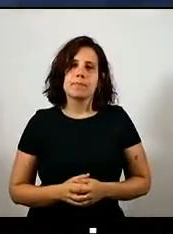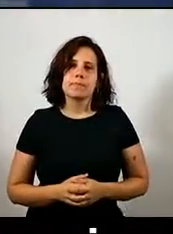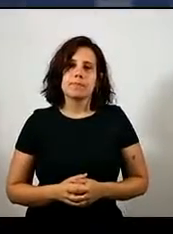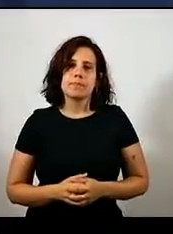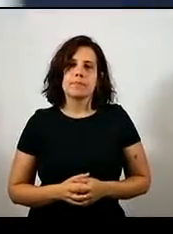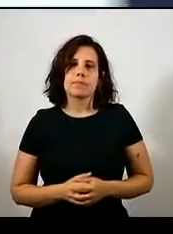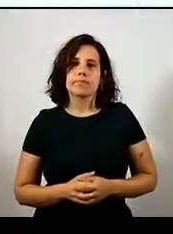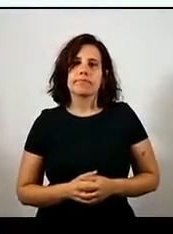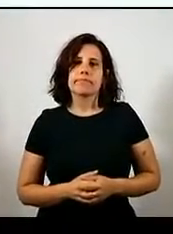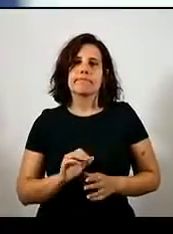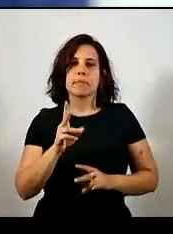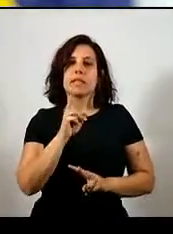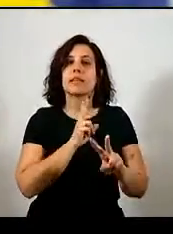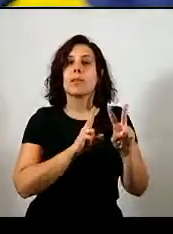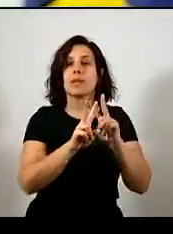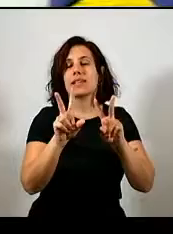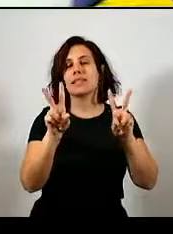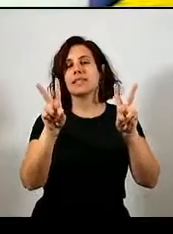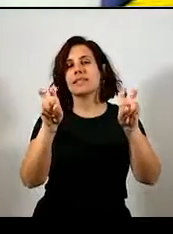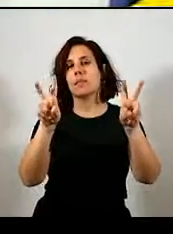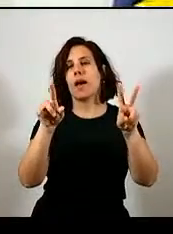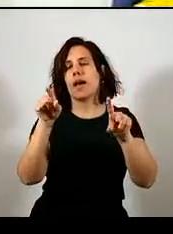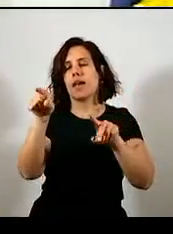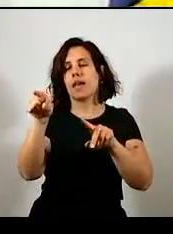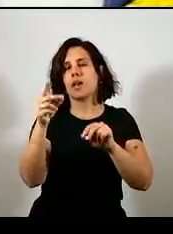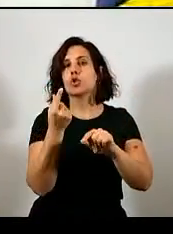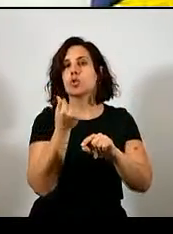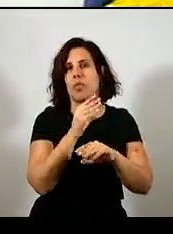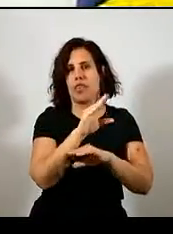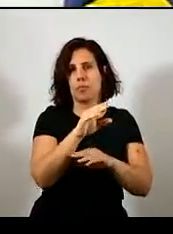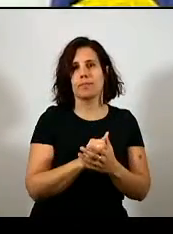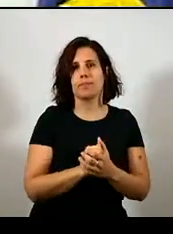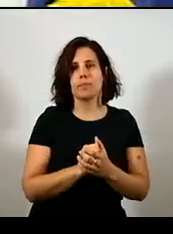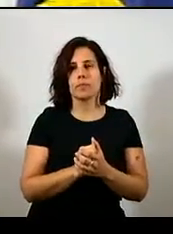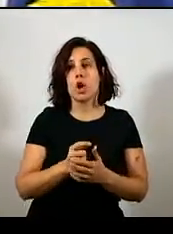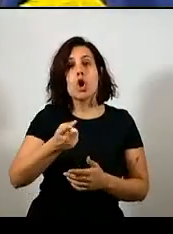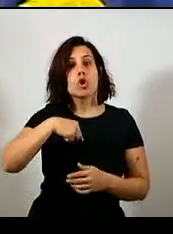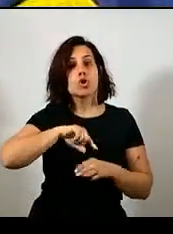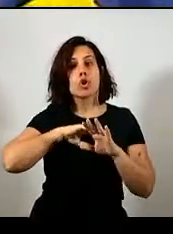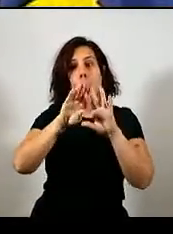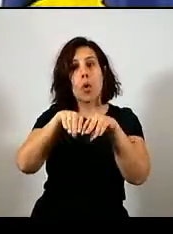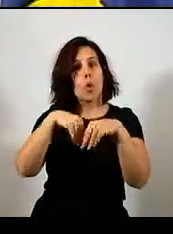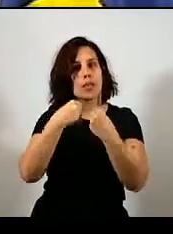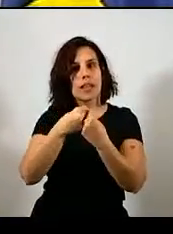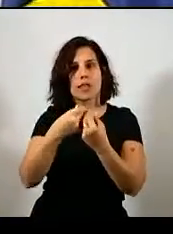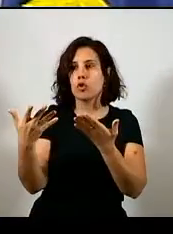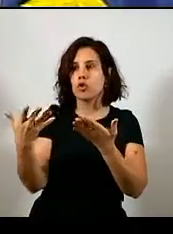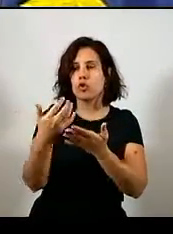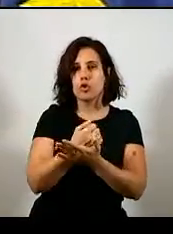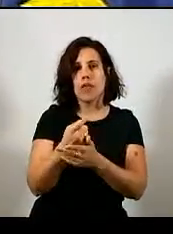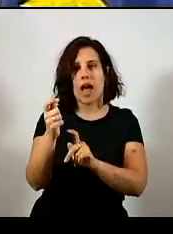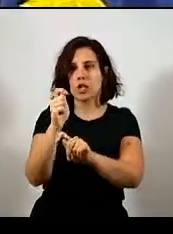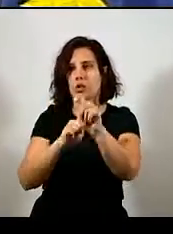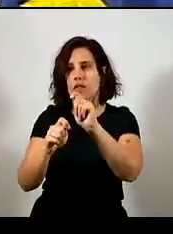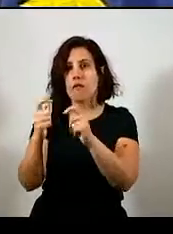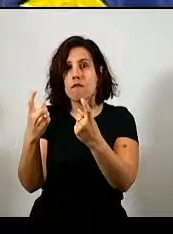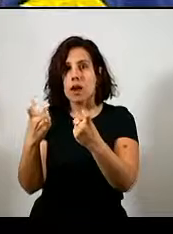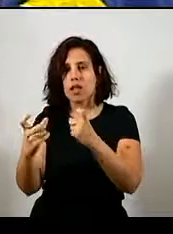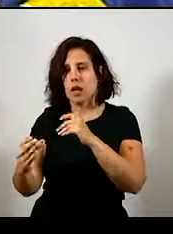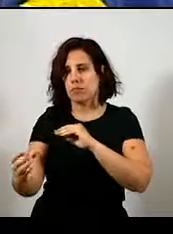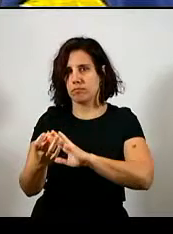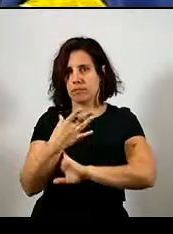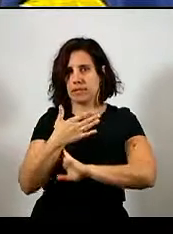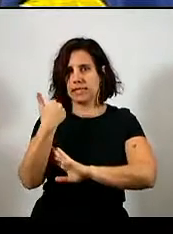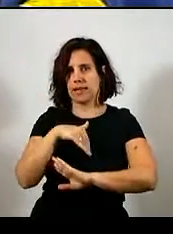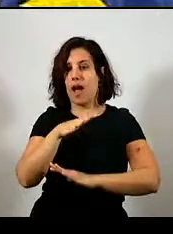Sí, le contesto sobre la subvención. Hemos recibido toda la documentación que estaba pendiente de la asociación y está en trámite de